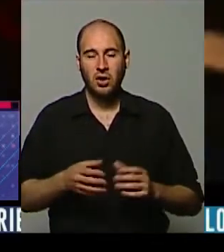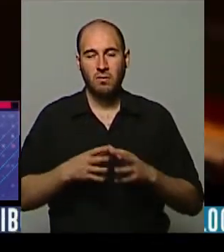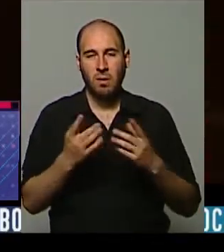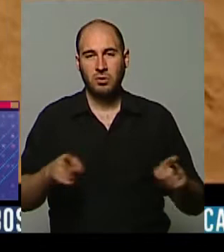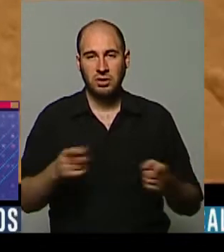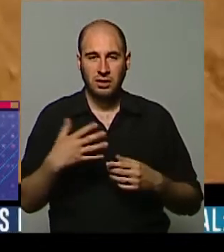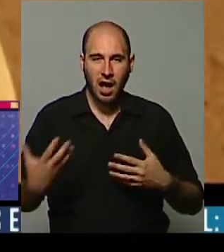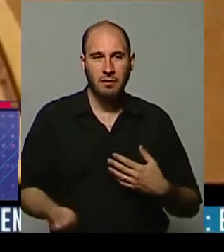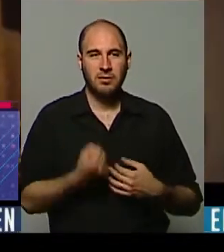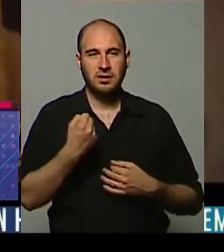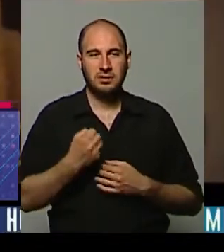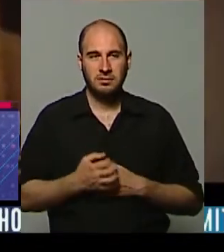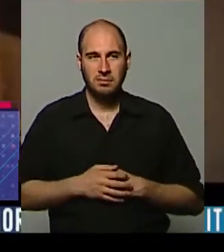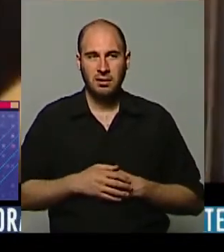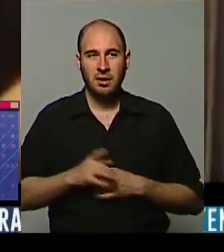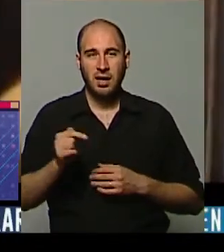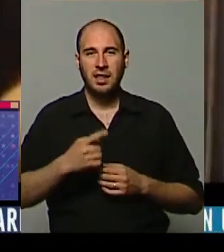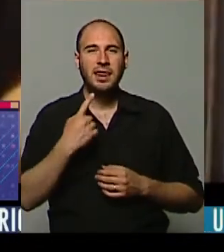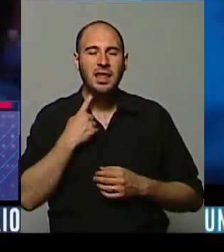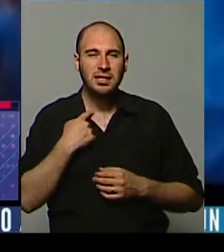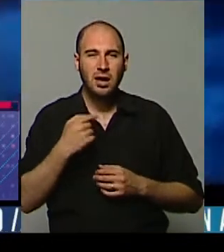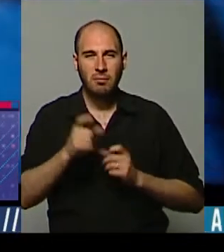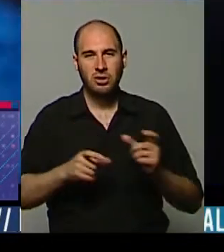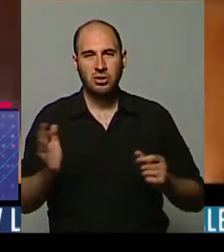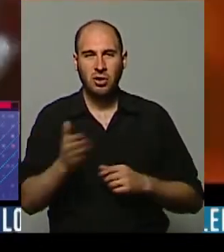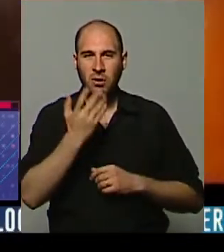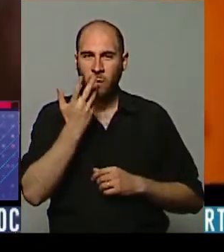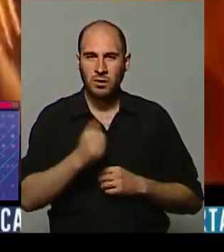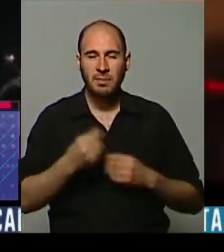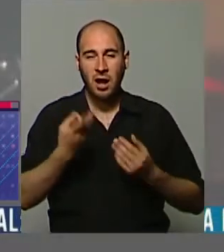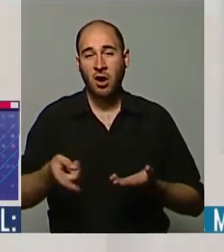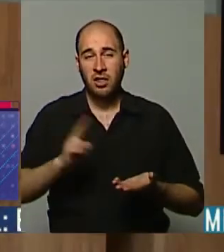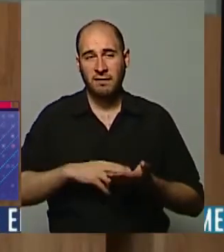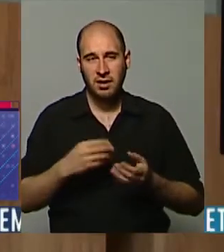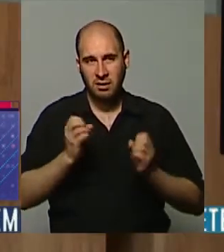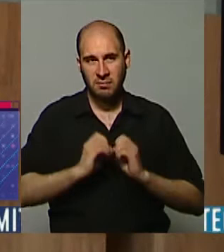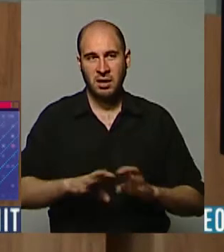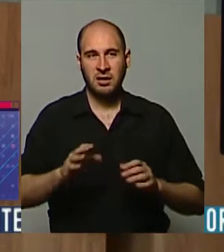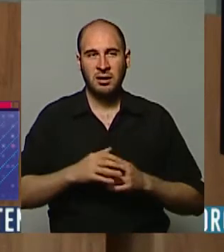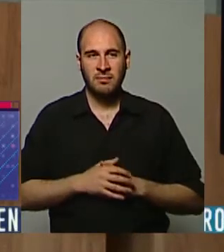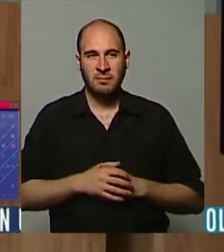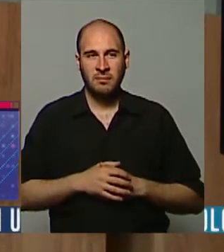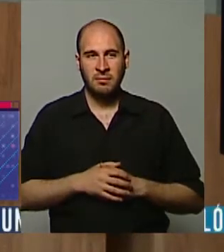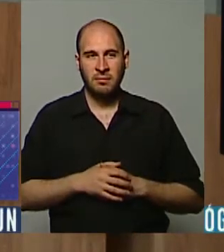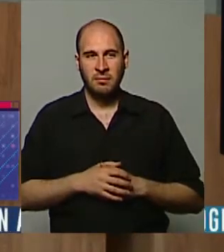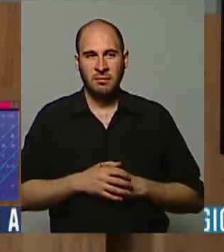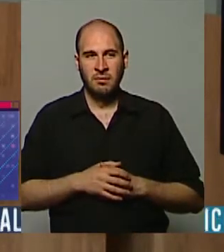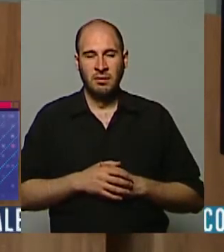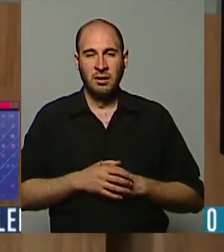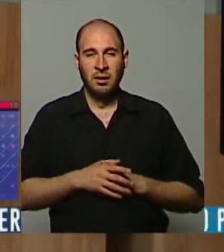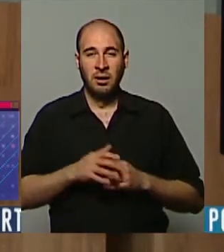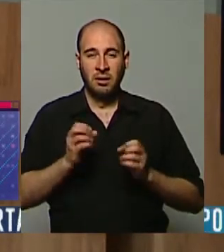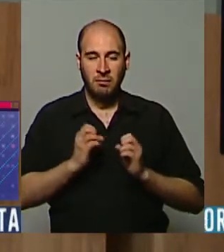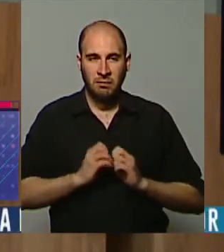están aprovechando ese deseo de los fanáticos para volver. Sin duda. Que la verdad que